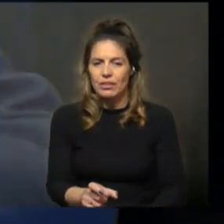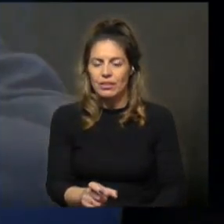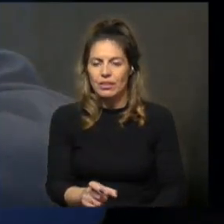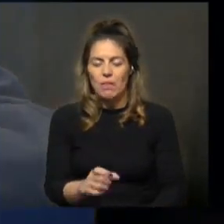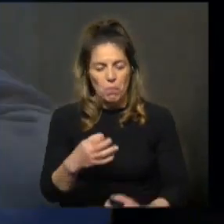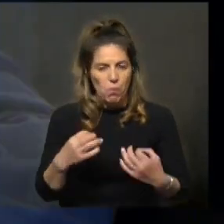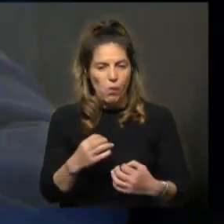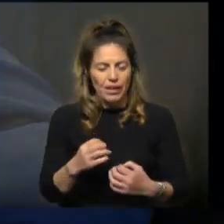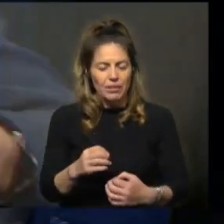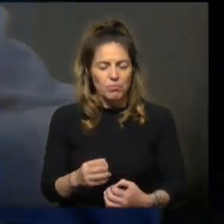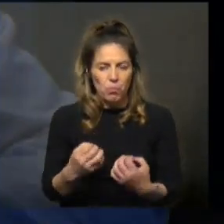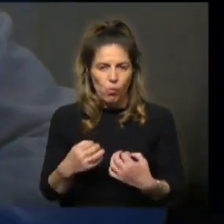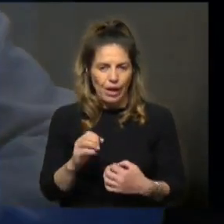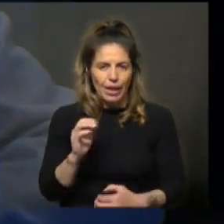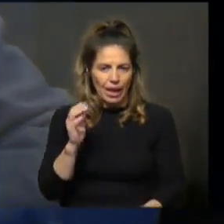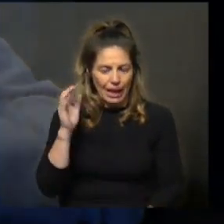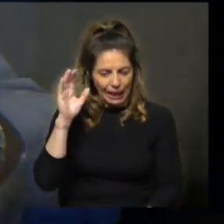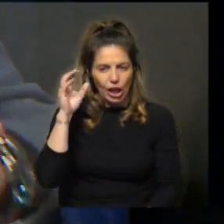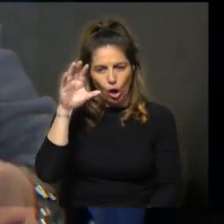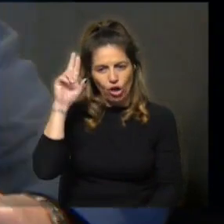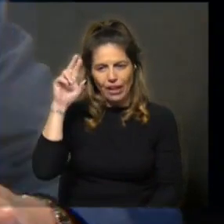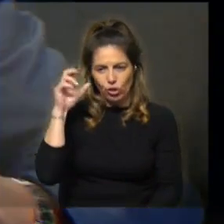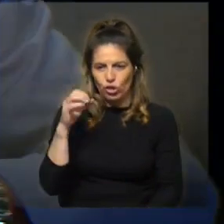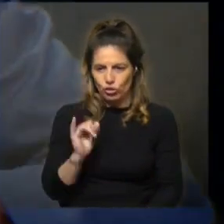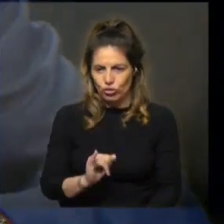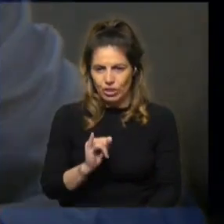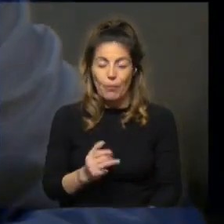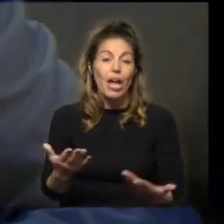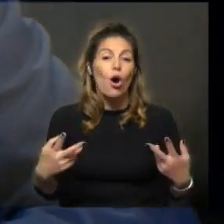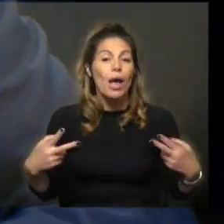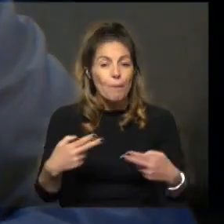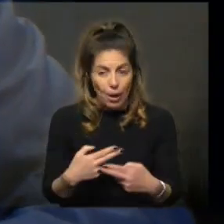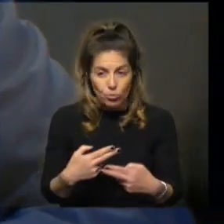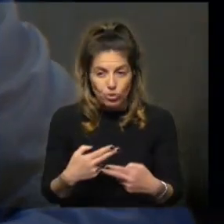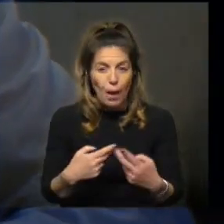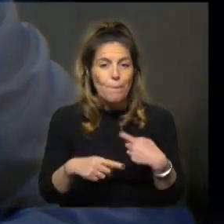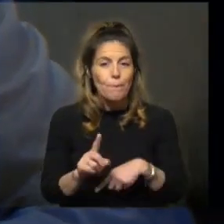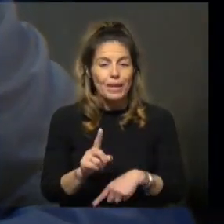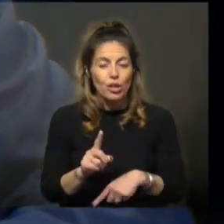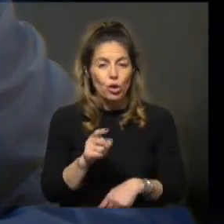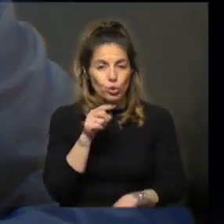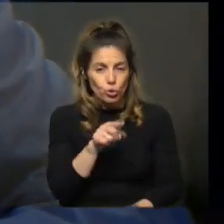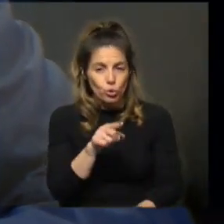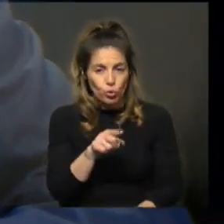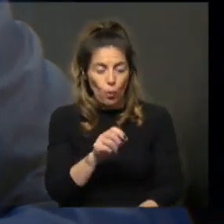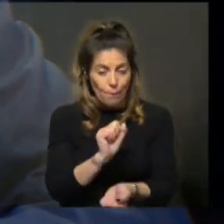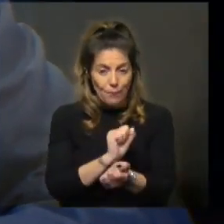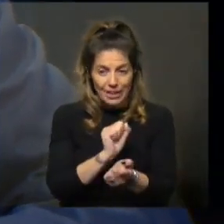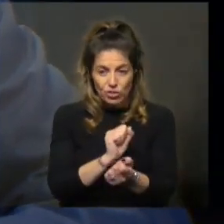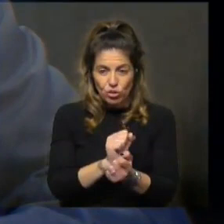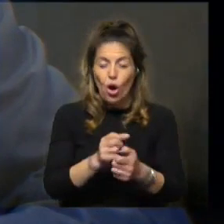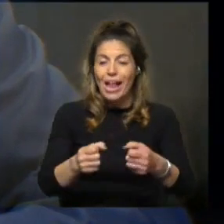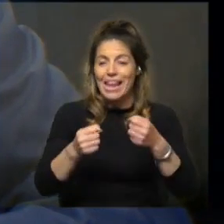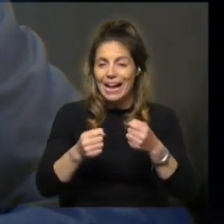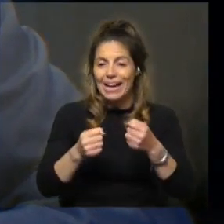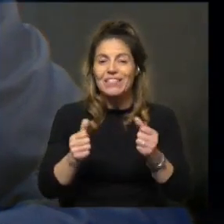recordatorio sin duda Eh bueno vamos a ir a una pausa pero tú estuviste preso en la cárcel